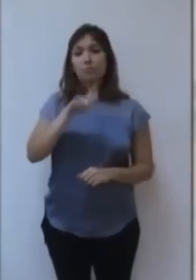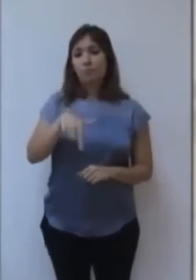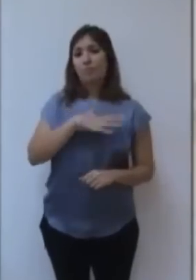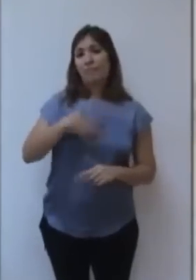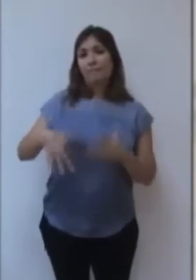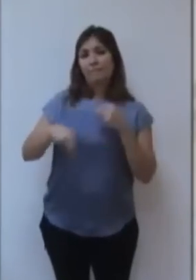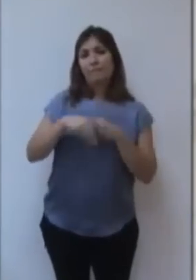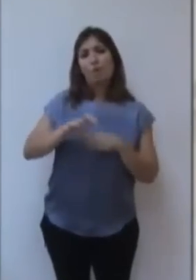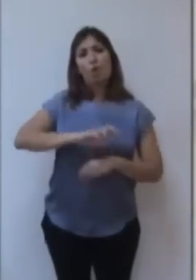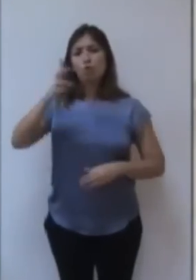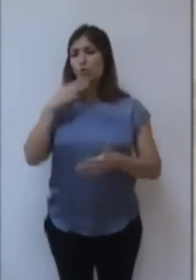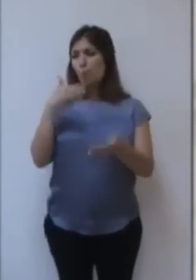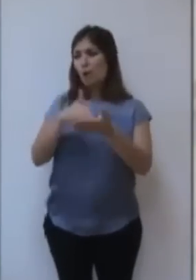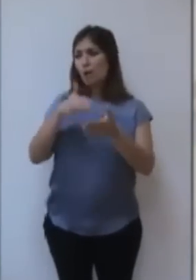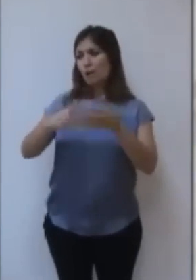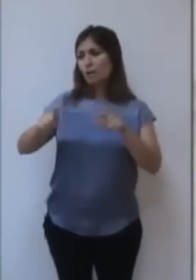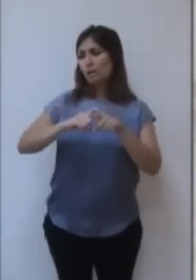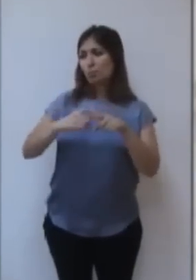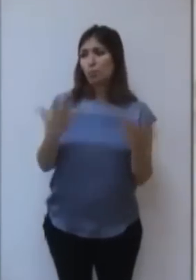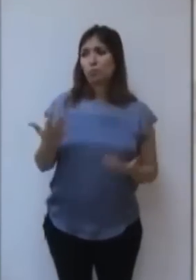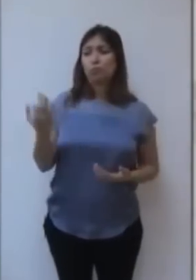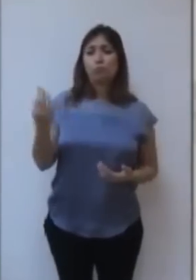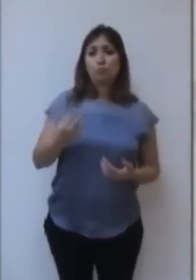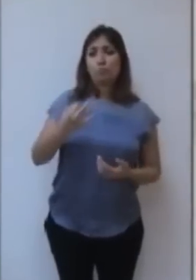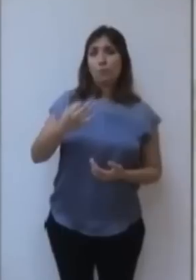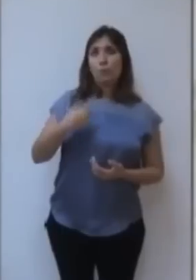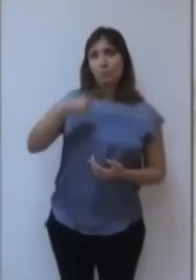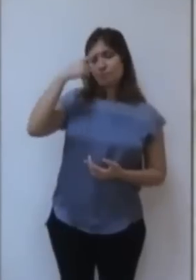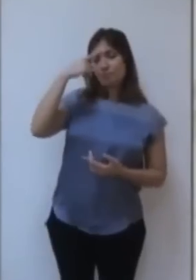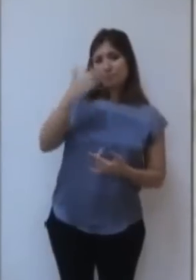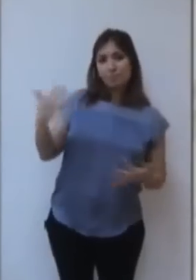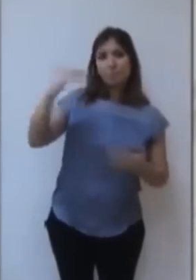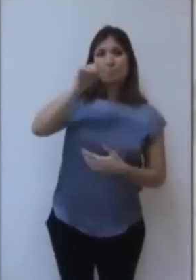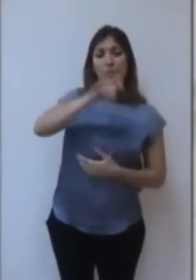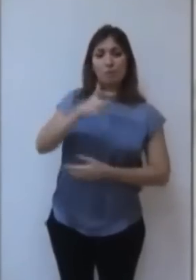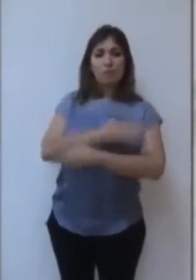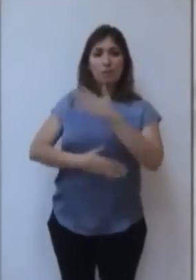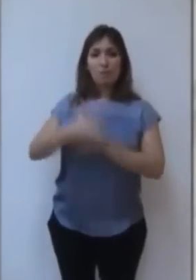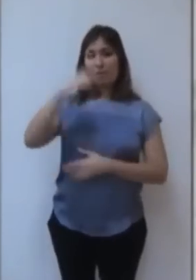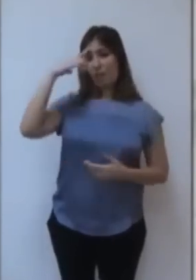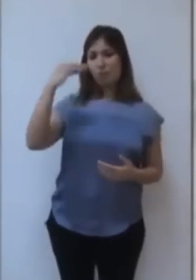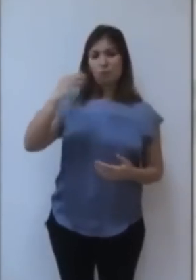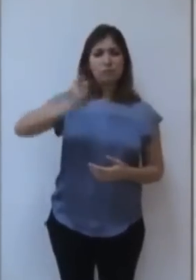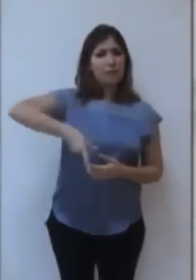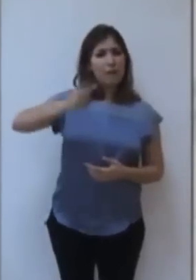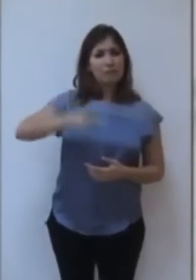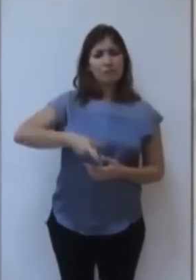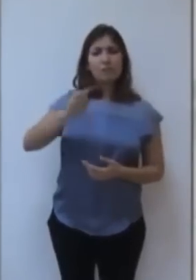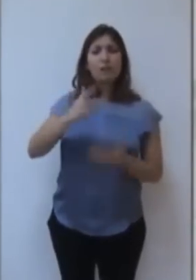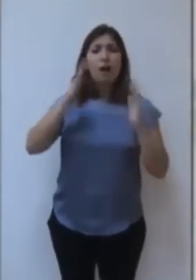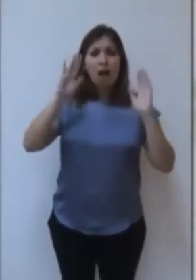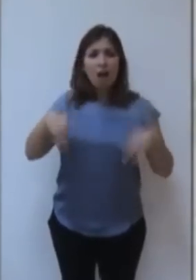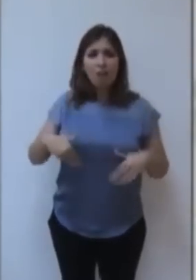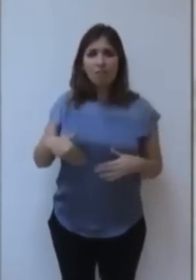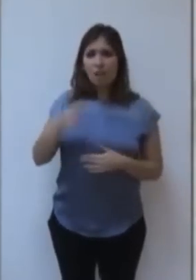señalar otro tipo de barrera, que es que la imagen que se tiene de las personas con discapacidad intelectual en muchas ocasiones hace que no